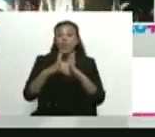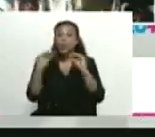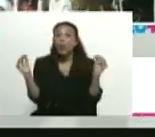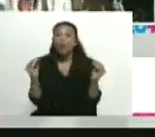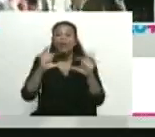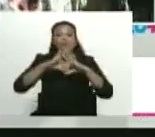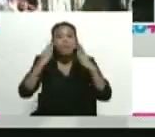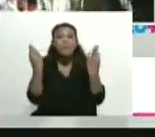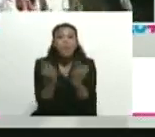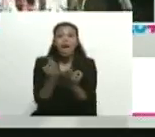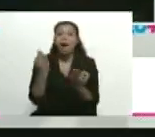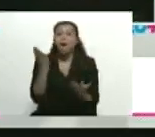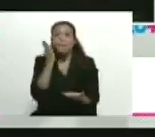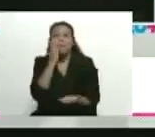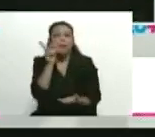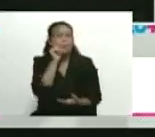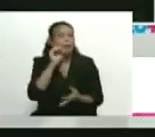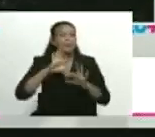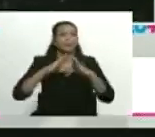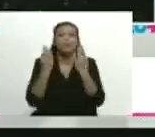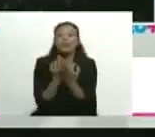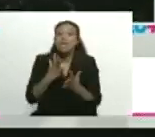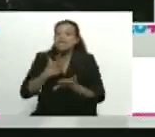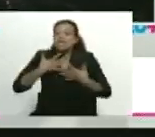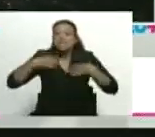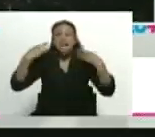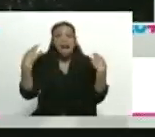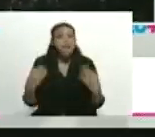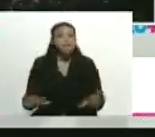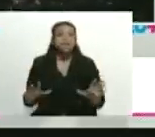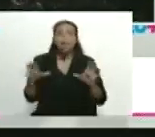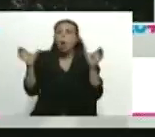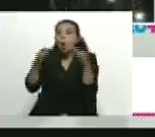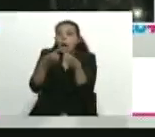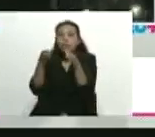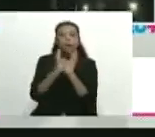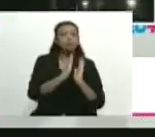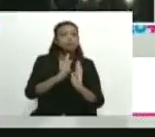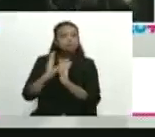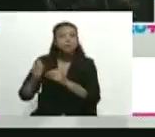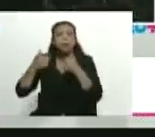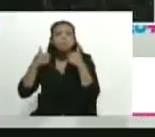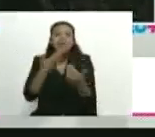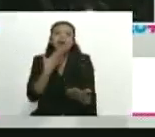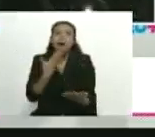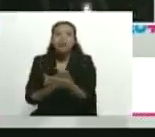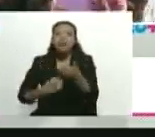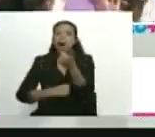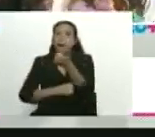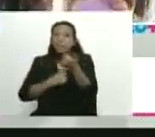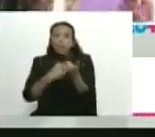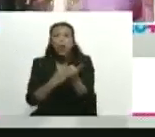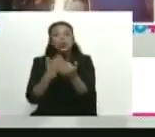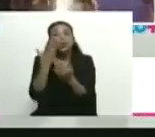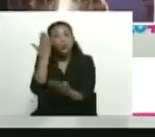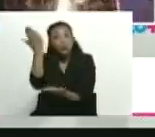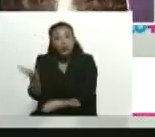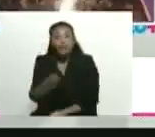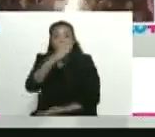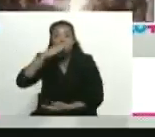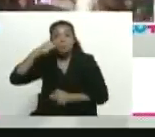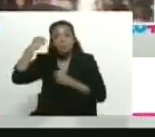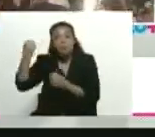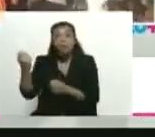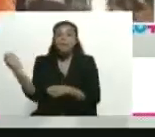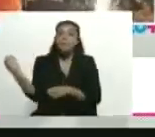nuestros familiares en una fiesta sana, en una fiesta organizada, gracias al apoyo de usted como